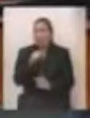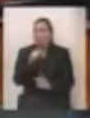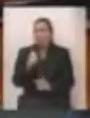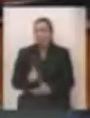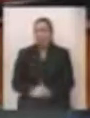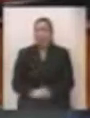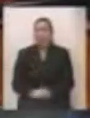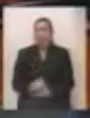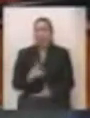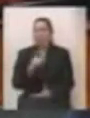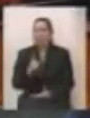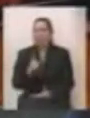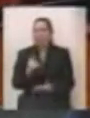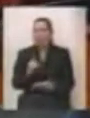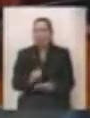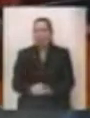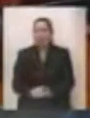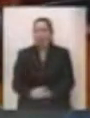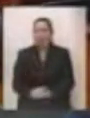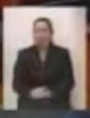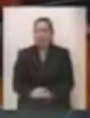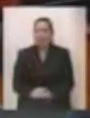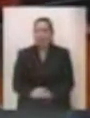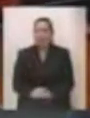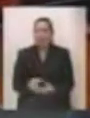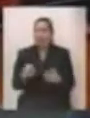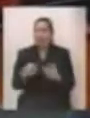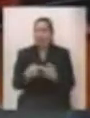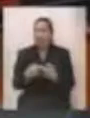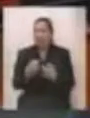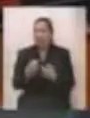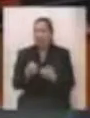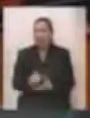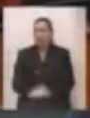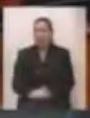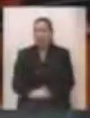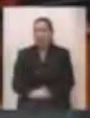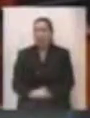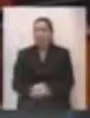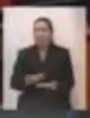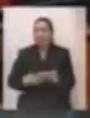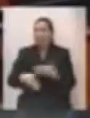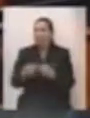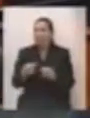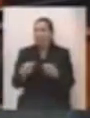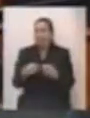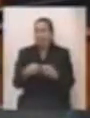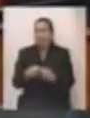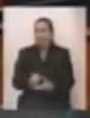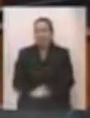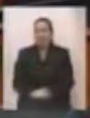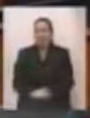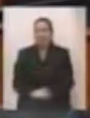esta ley ya no solamente va para las cabinas de Internet, porque las cabinas de Internet ya han quedado de